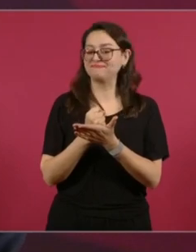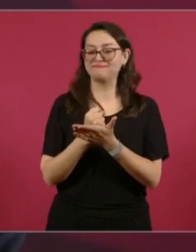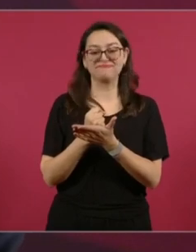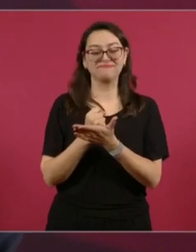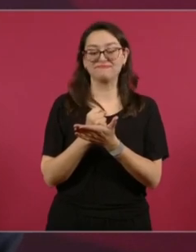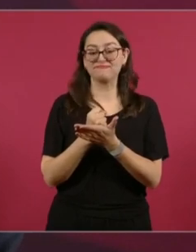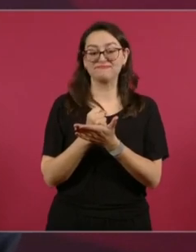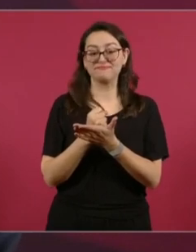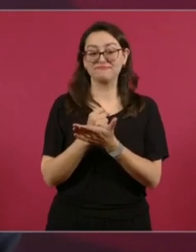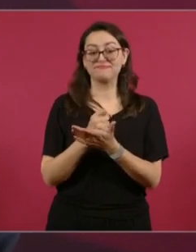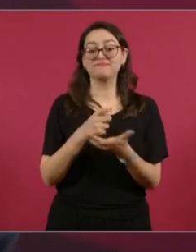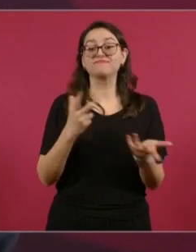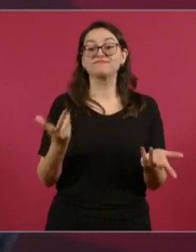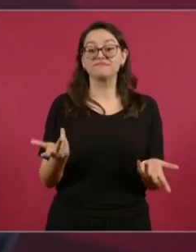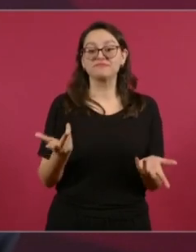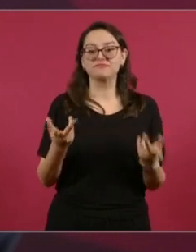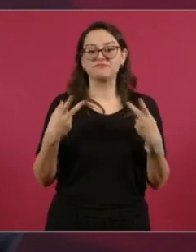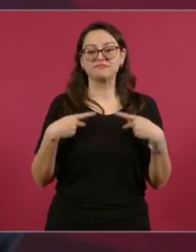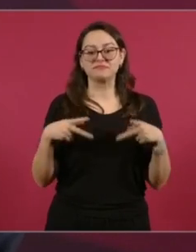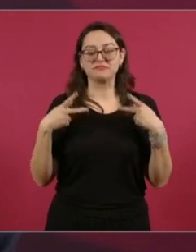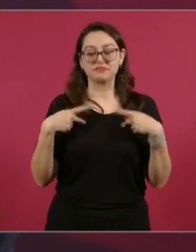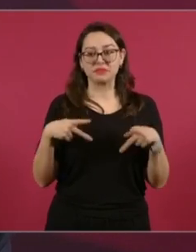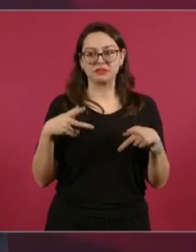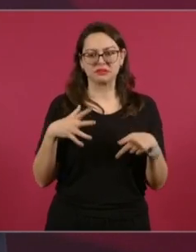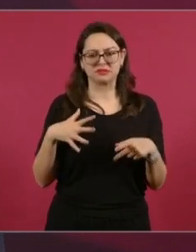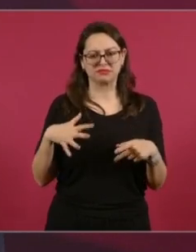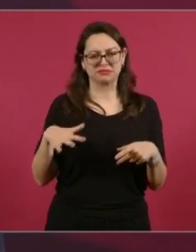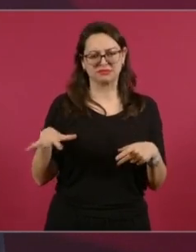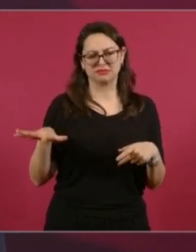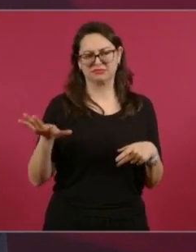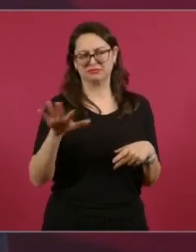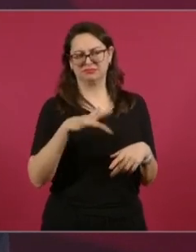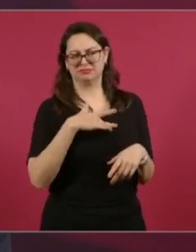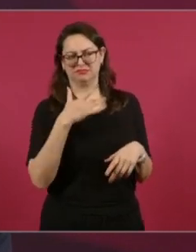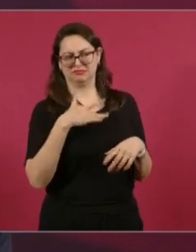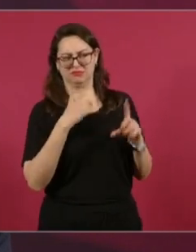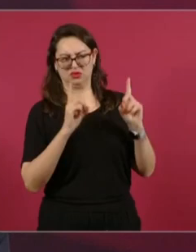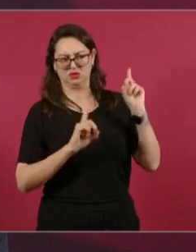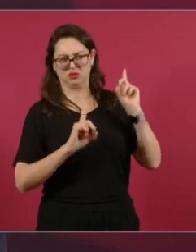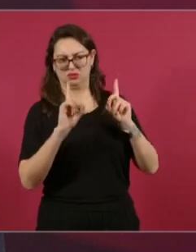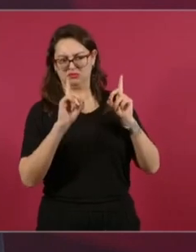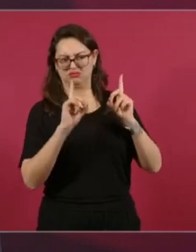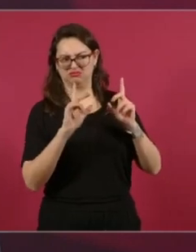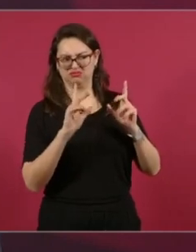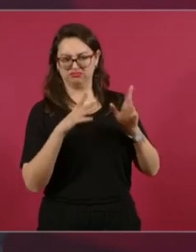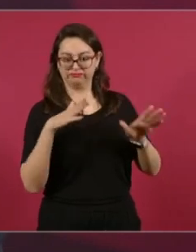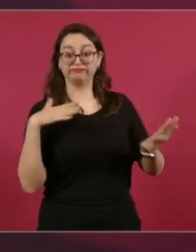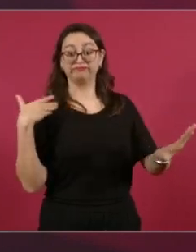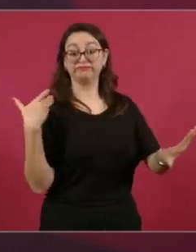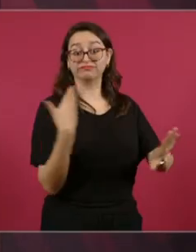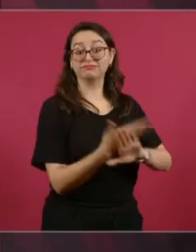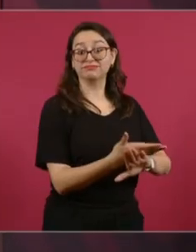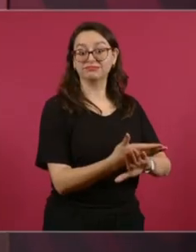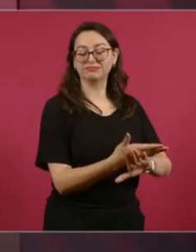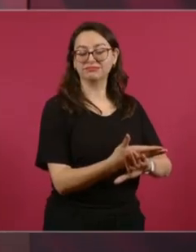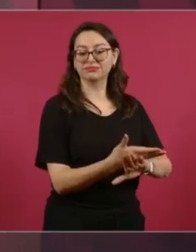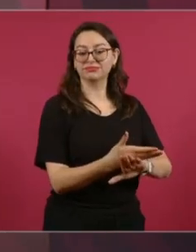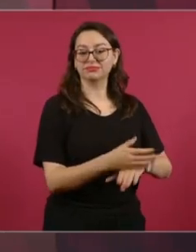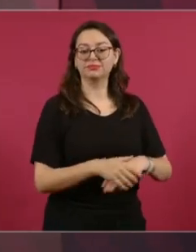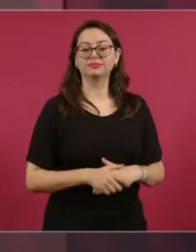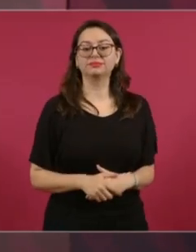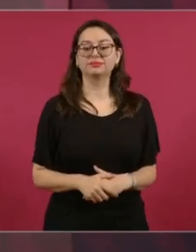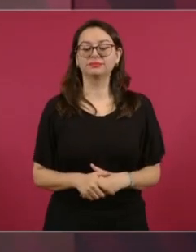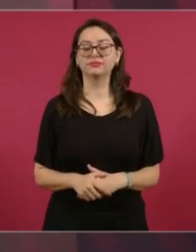Y más temprano que tarde se les empezó a revertir. Acuérdense de que